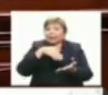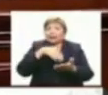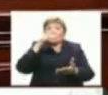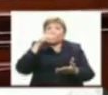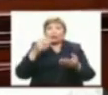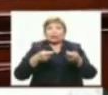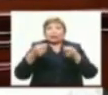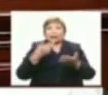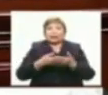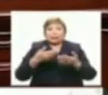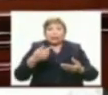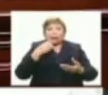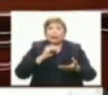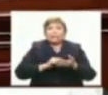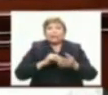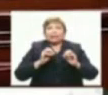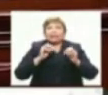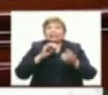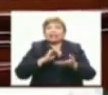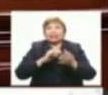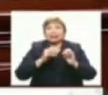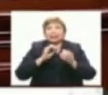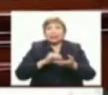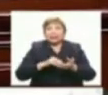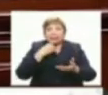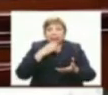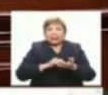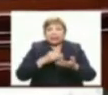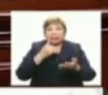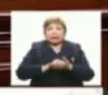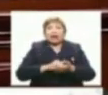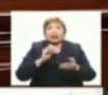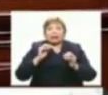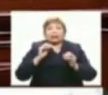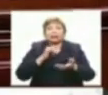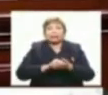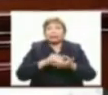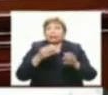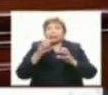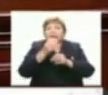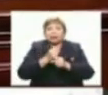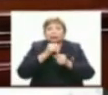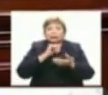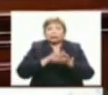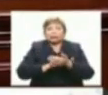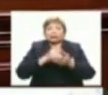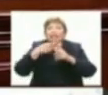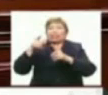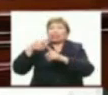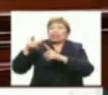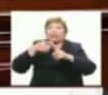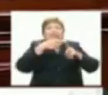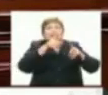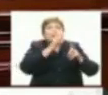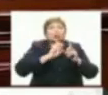de los desafíos pendientes que como República mantenemos es que el reconocimiento de la diversidad